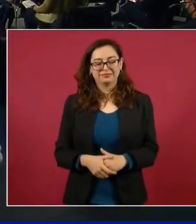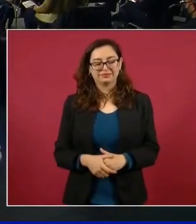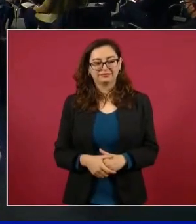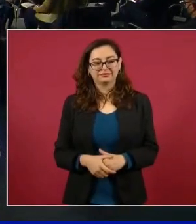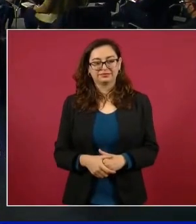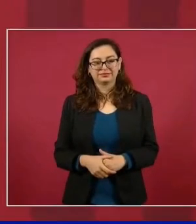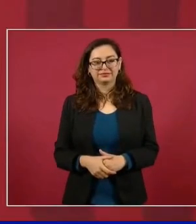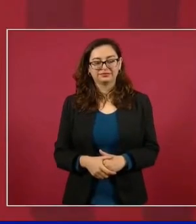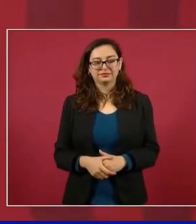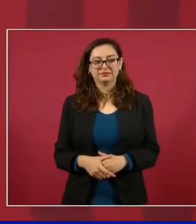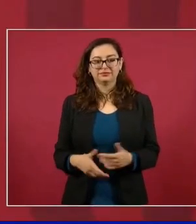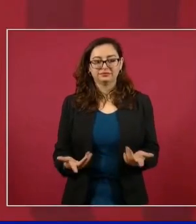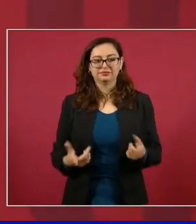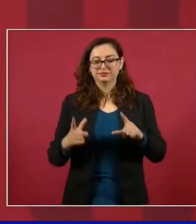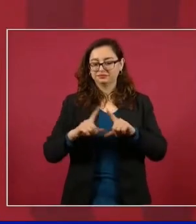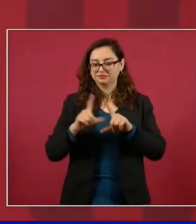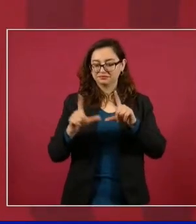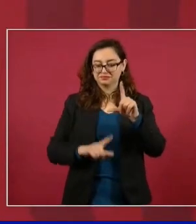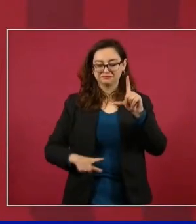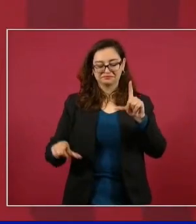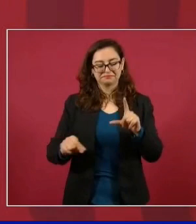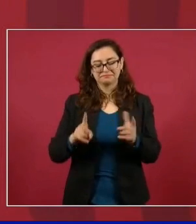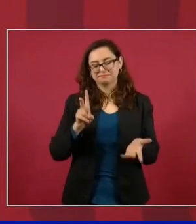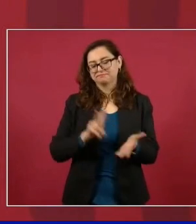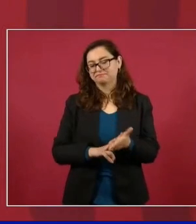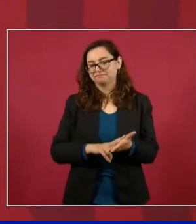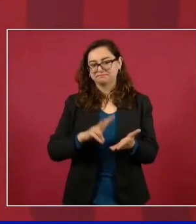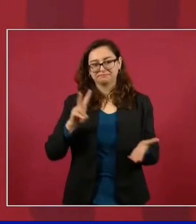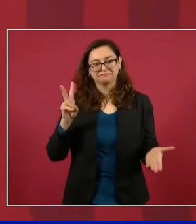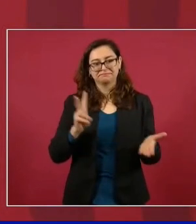porque México es un gran país.